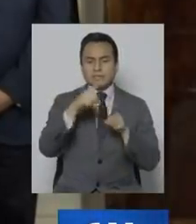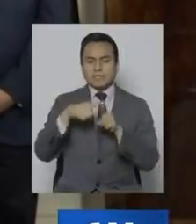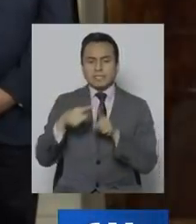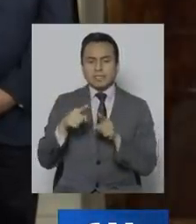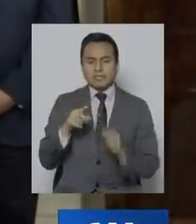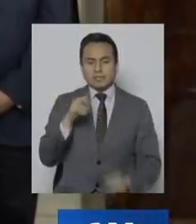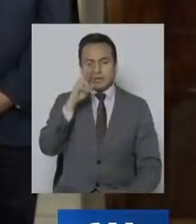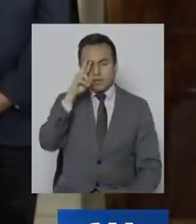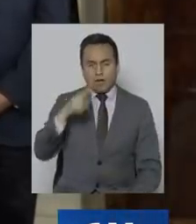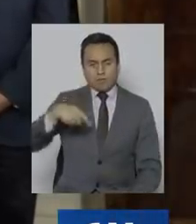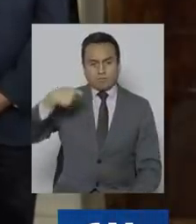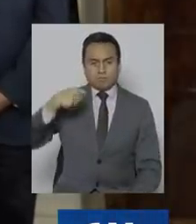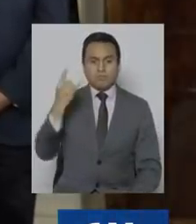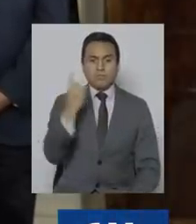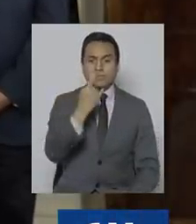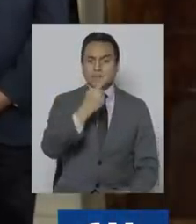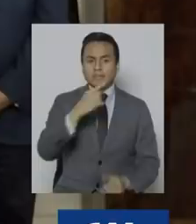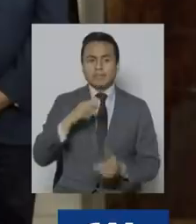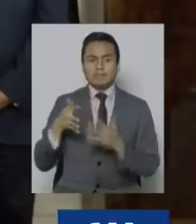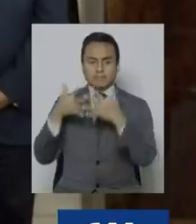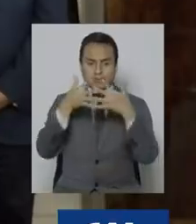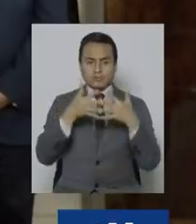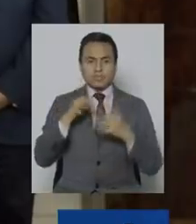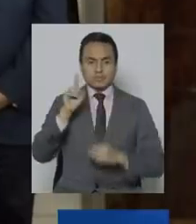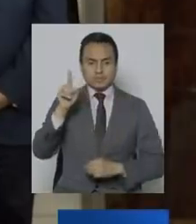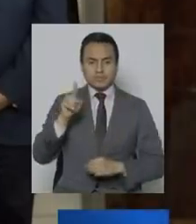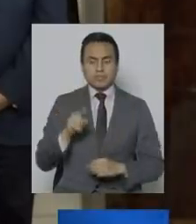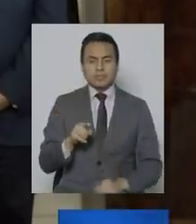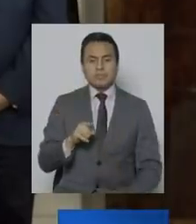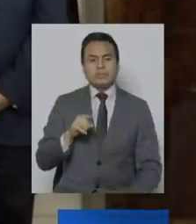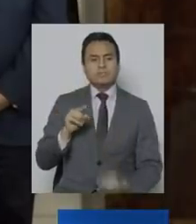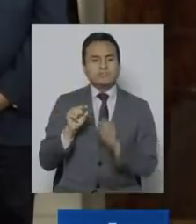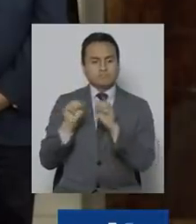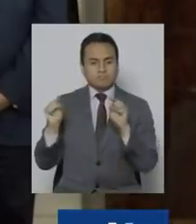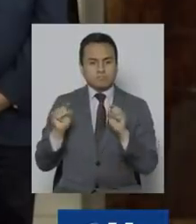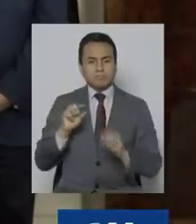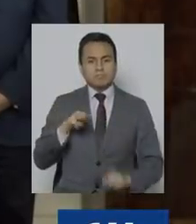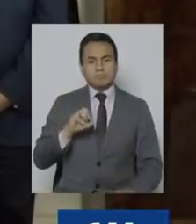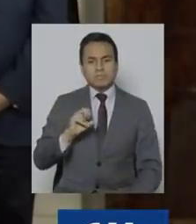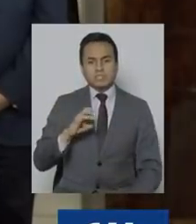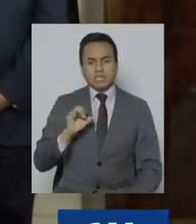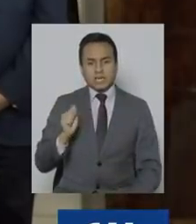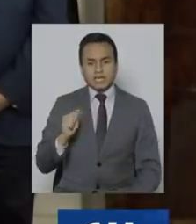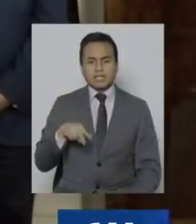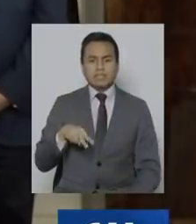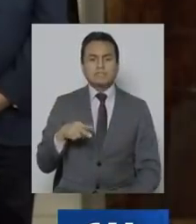distinguidas universidades de los Estados Unidos, como Georgetown y Michigan.